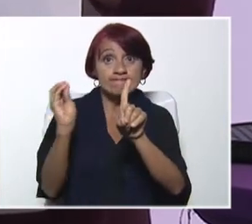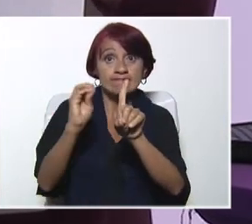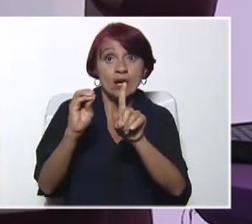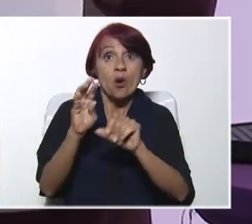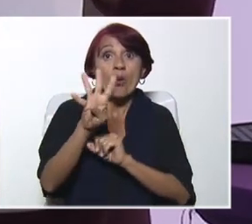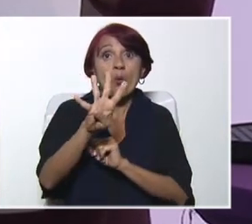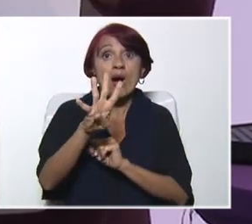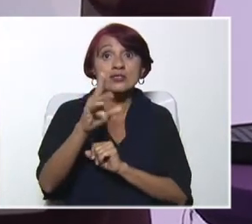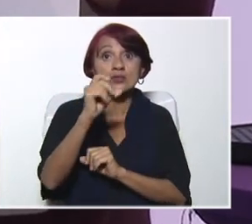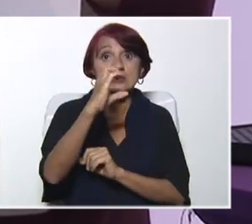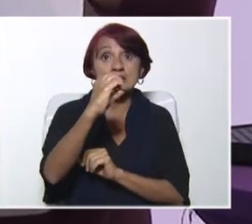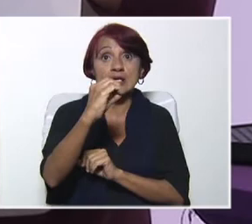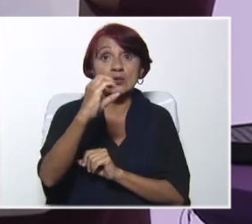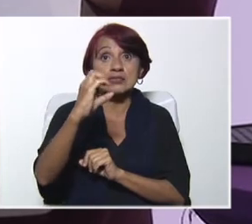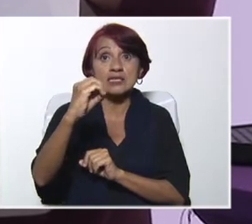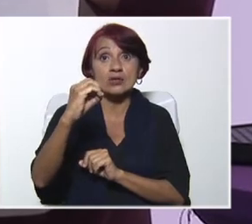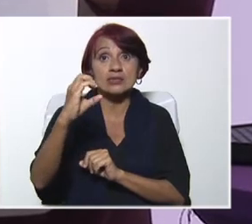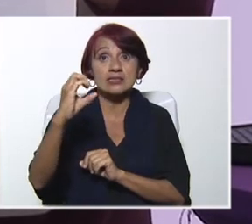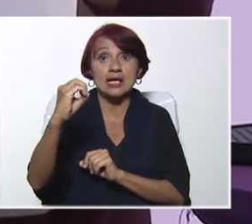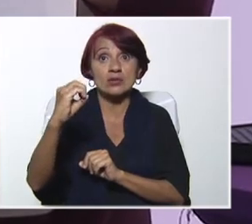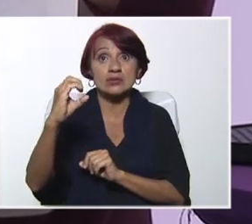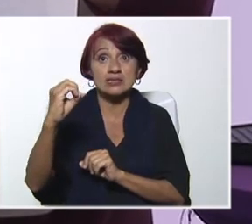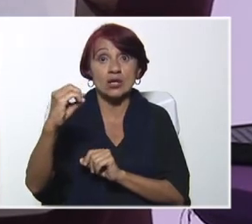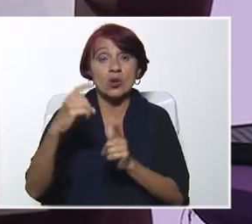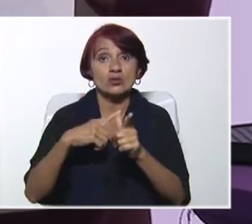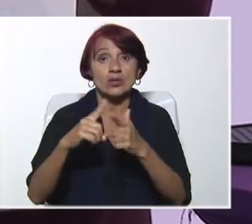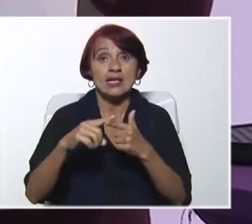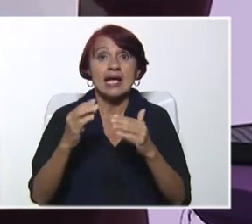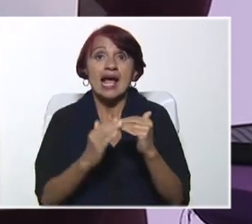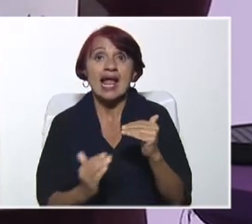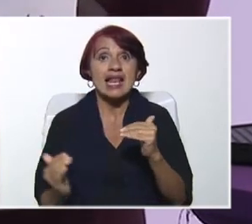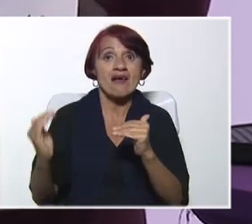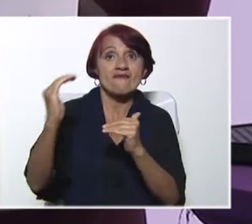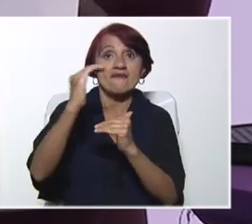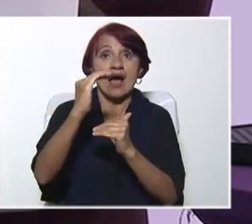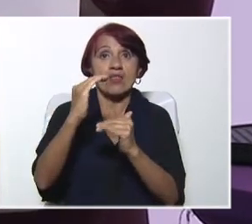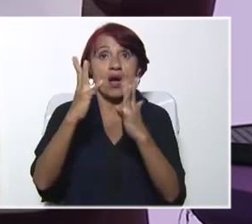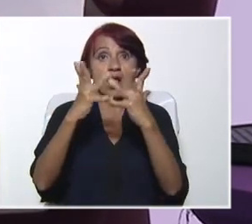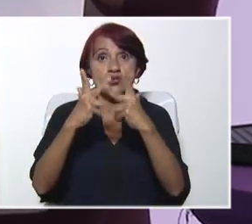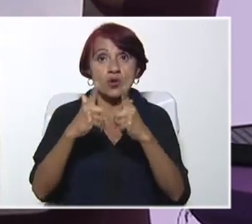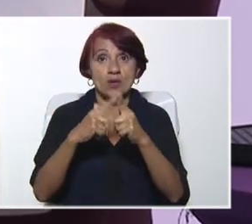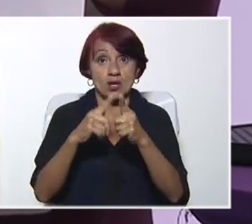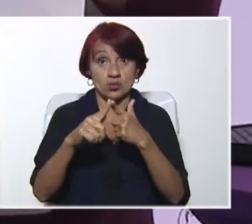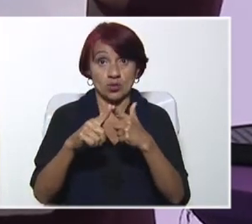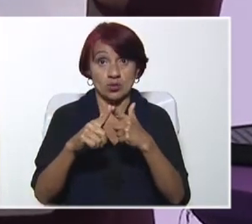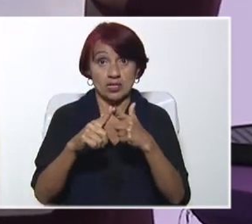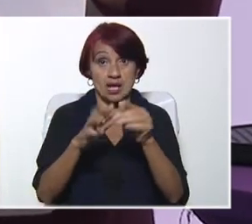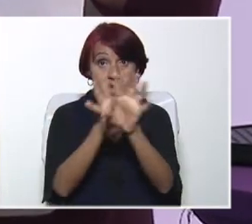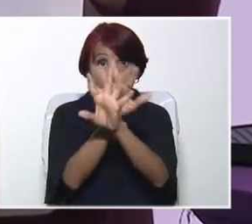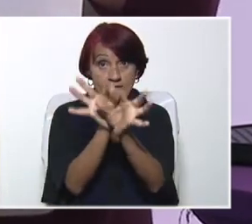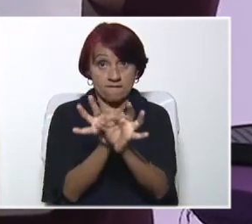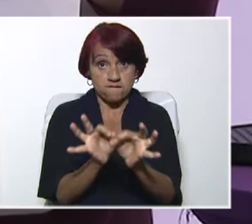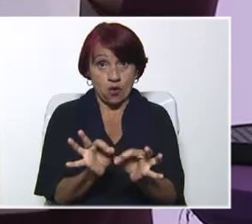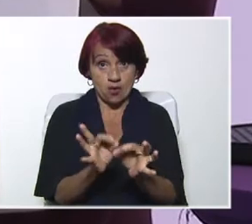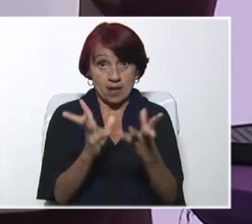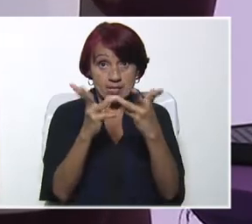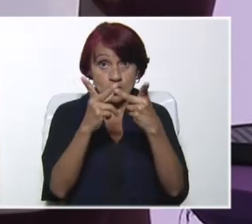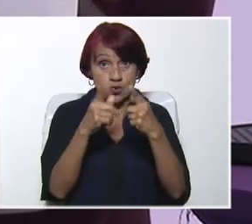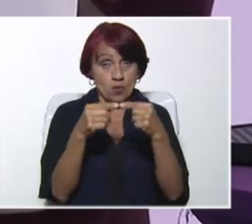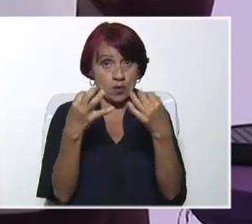4 ceros, que es lo que nos está indicando el exponente. Y si lo vamos a representar en forma de